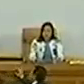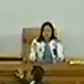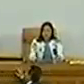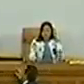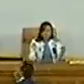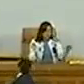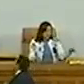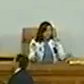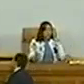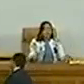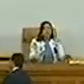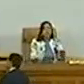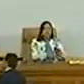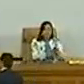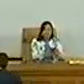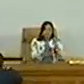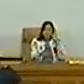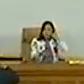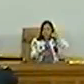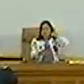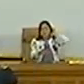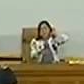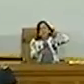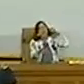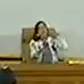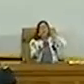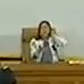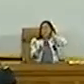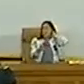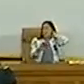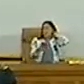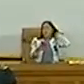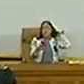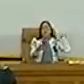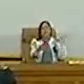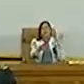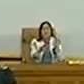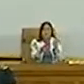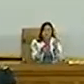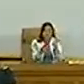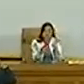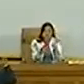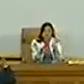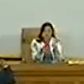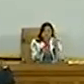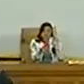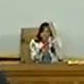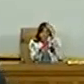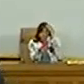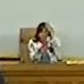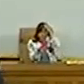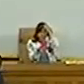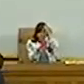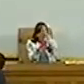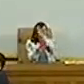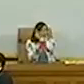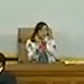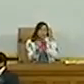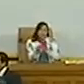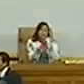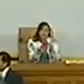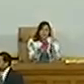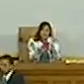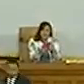el presidente de la Asamblea Nacional, diputado Jorge Rodríguez Gómez, declaró abierta la sesión ordinaria con la asistencia